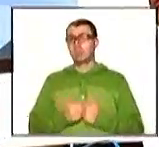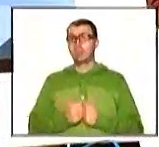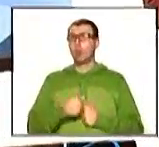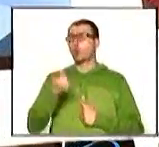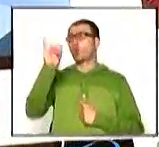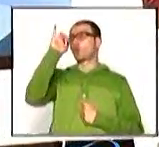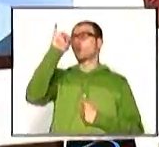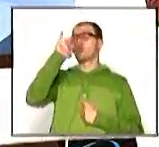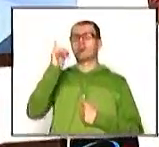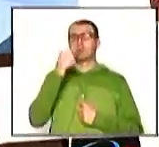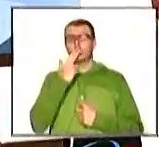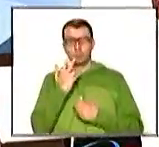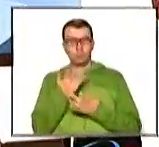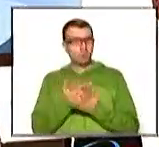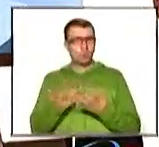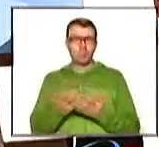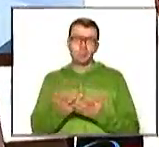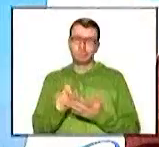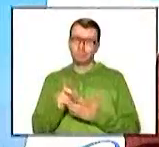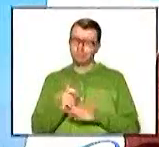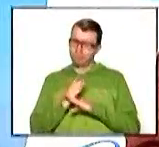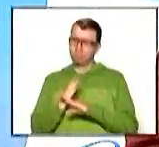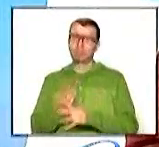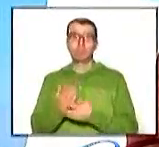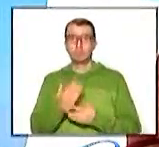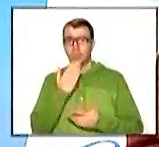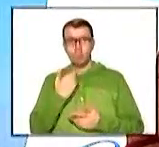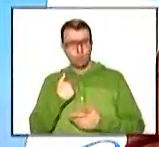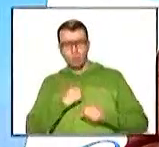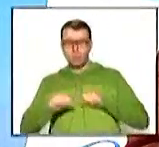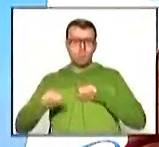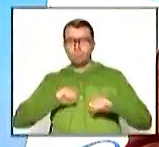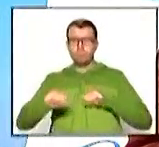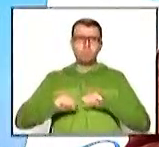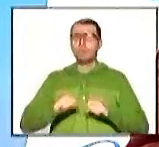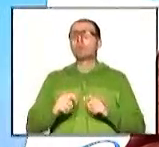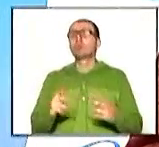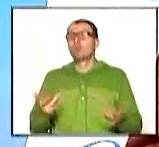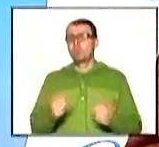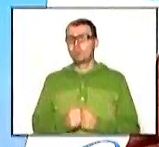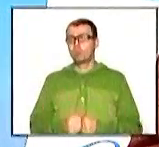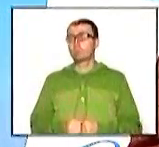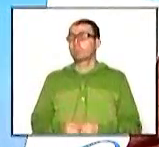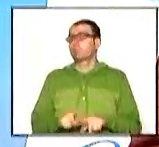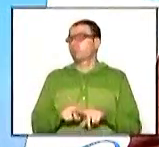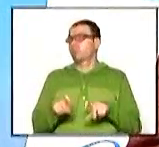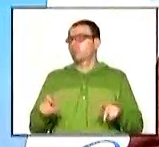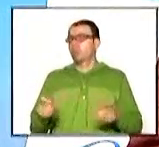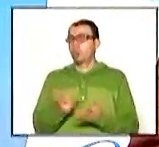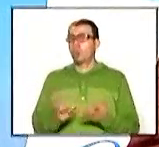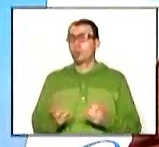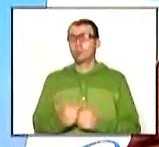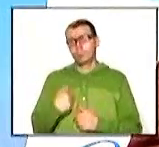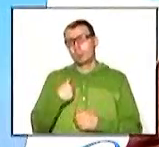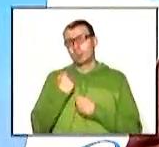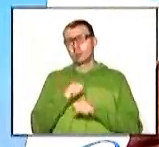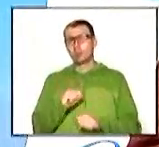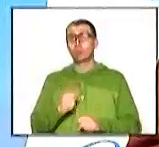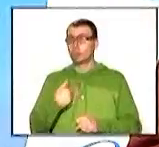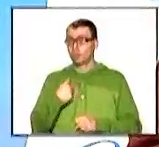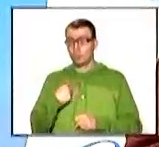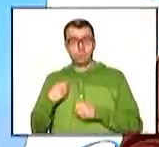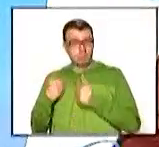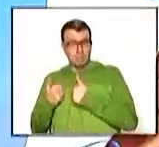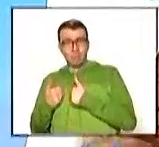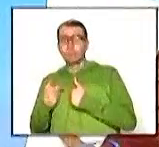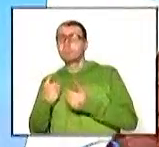cuerpo, en fin, como usted dice, haciendo ejercicio, tantas cosas, y tratar de no enfermarse, ir uno al médico a buscar